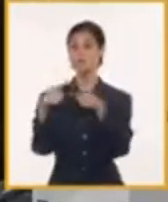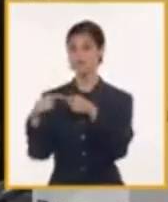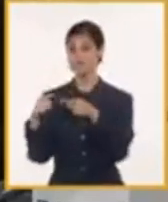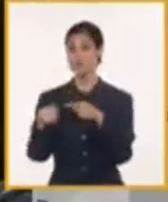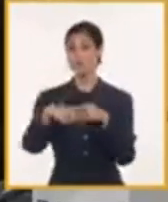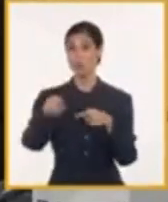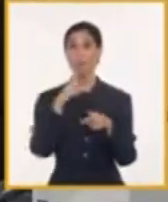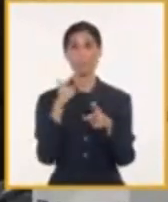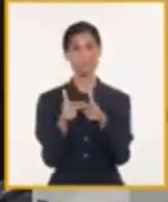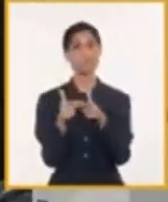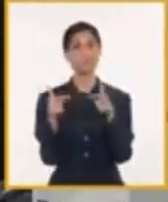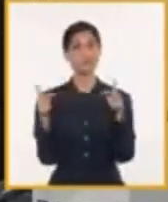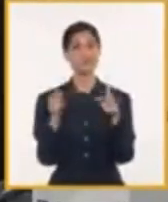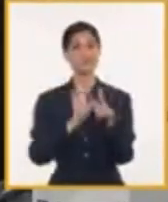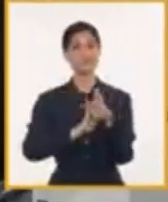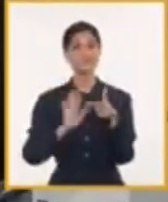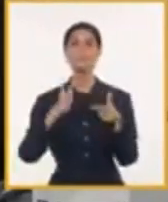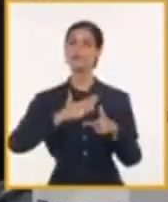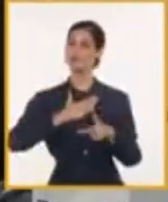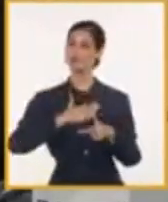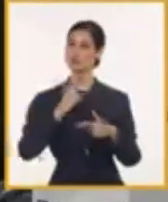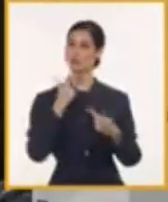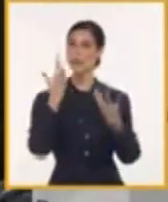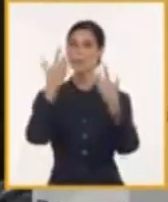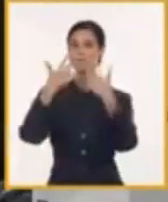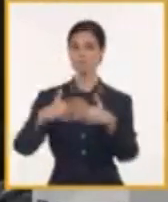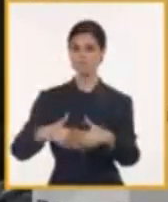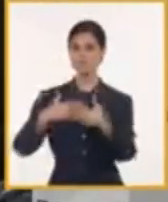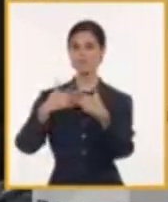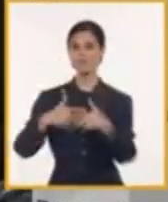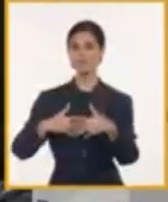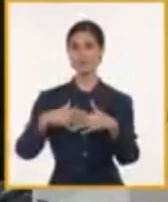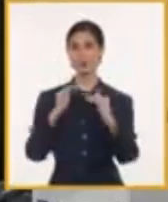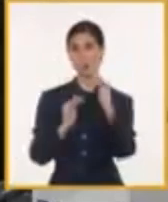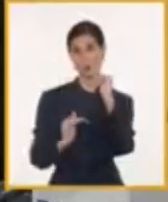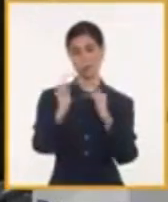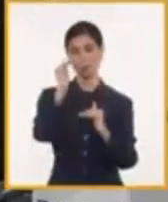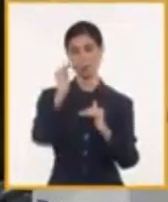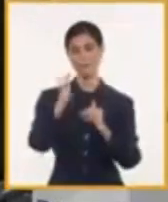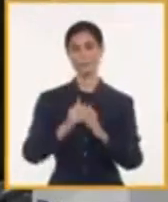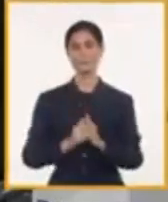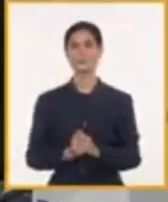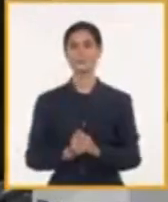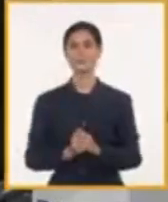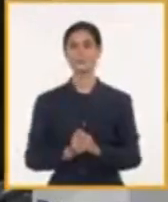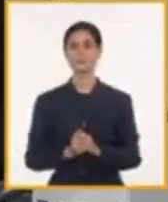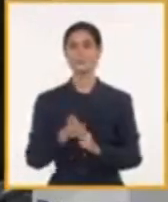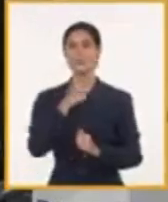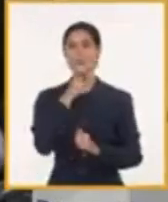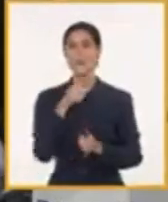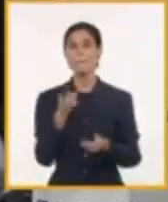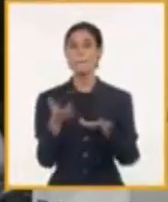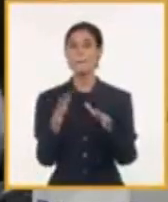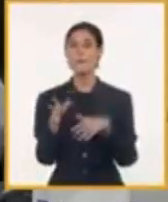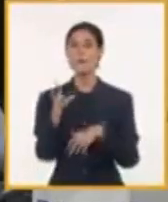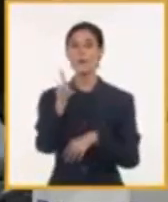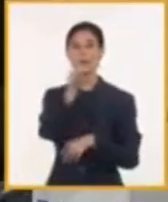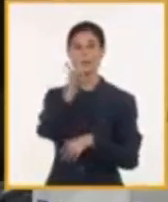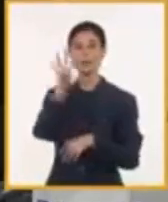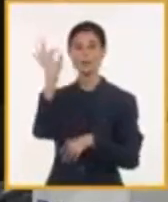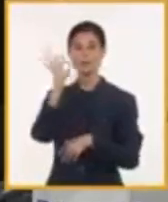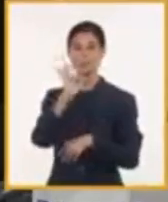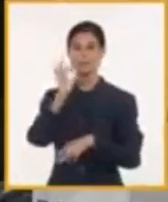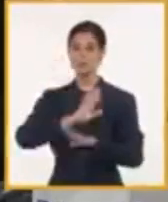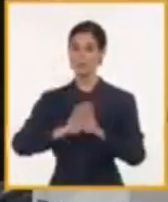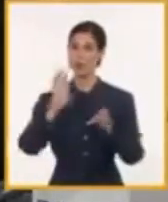parte de, y que tenemos que garantizar, es que tenemos que incrementar nuestras exportaciones, pero solo el 14%. Y hoy